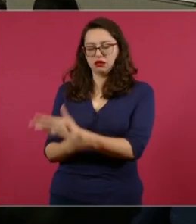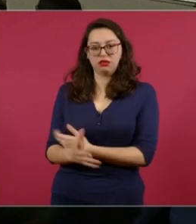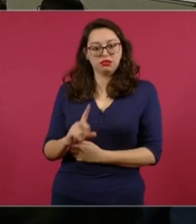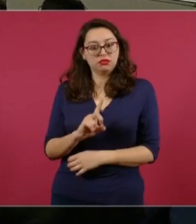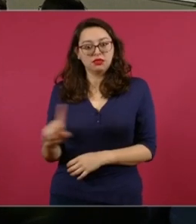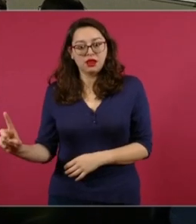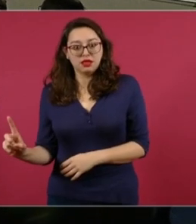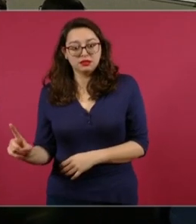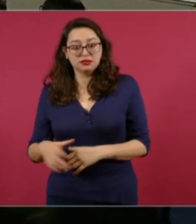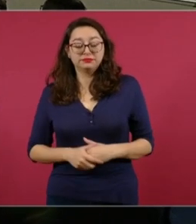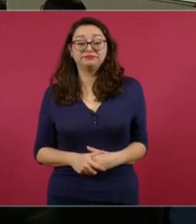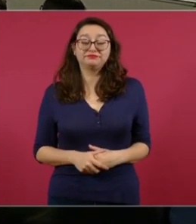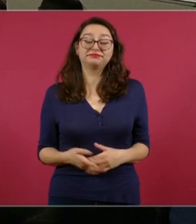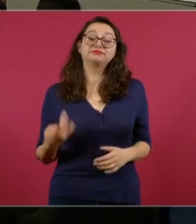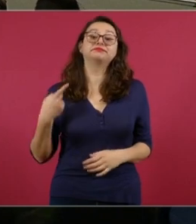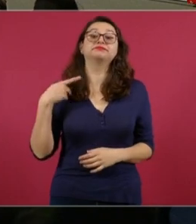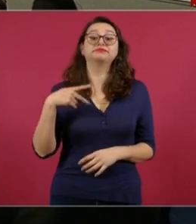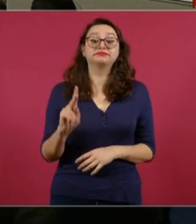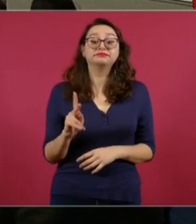decía Bielinski,